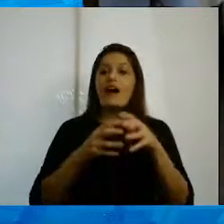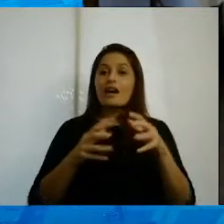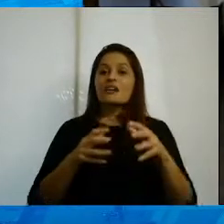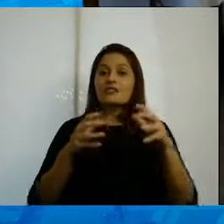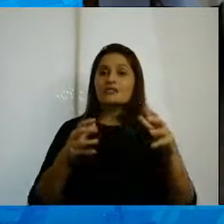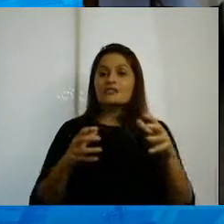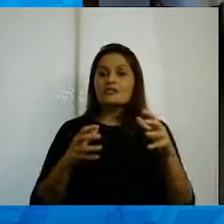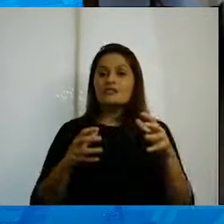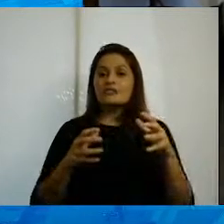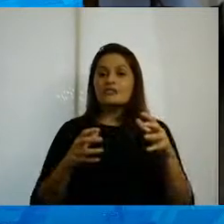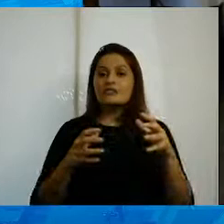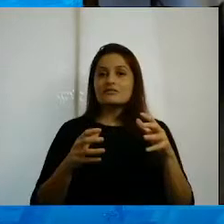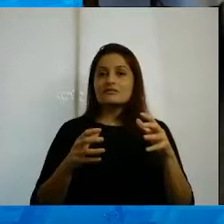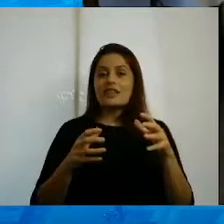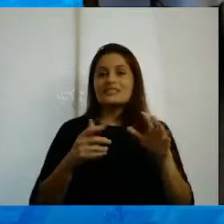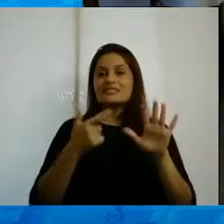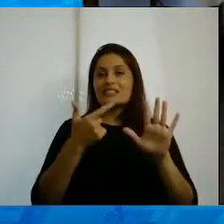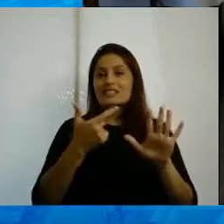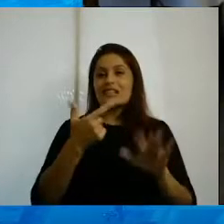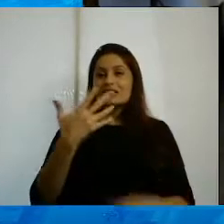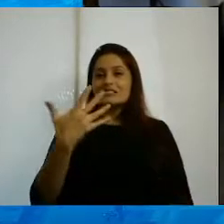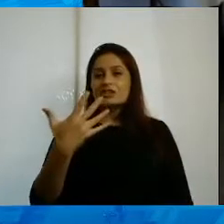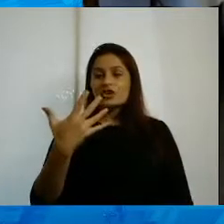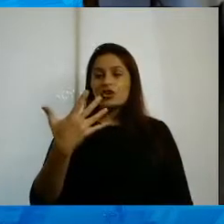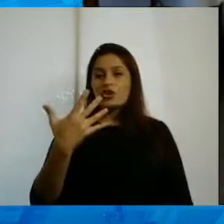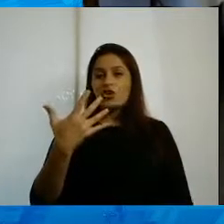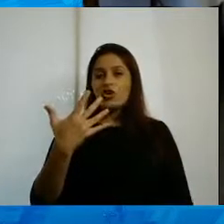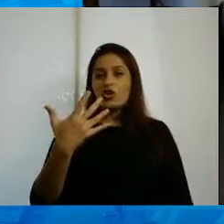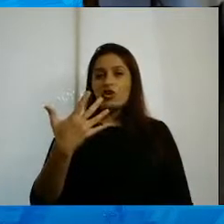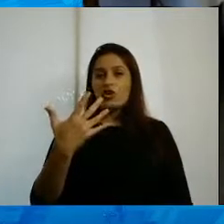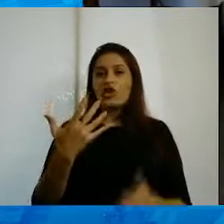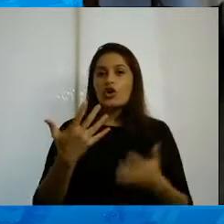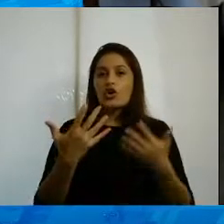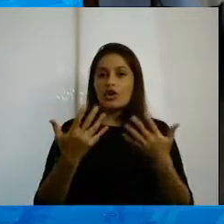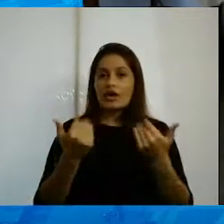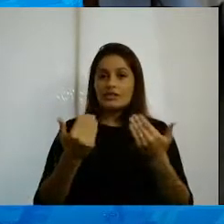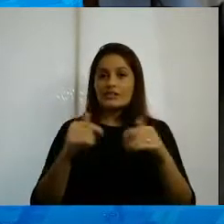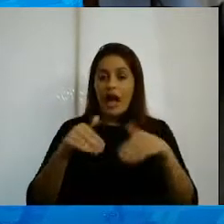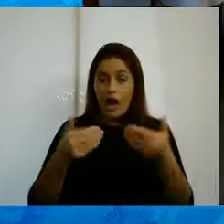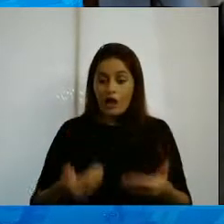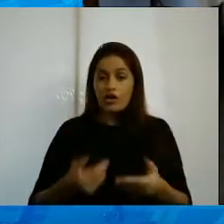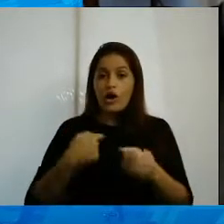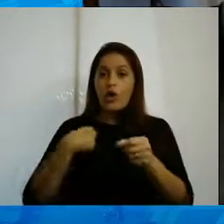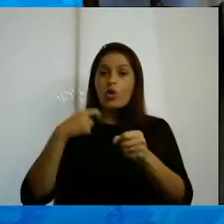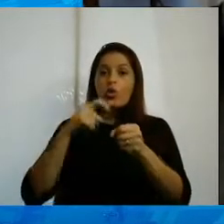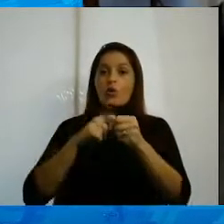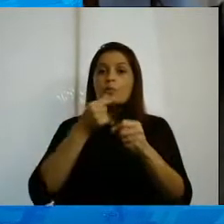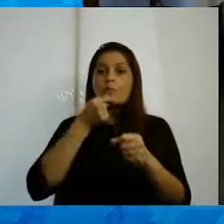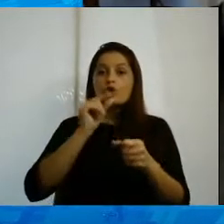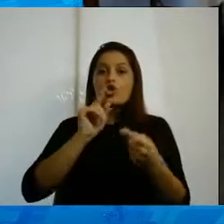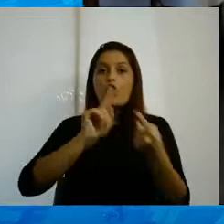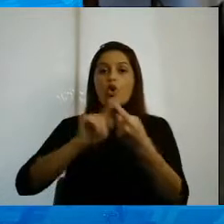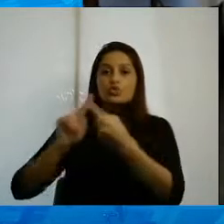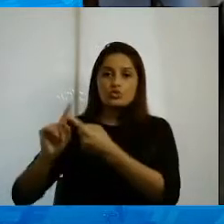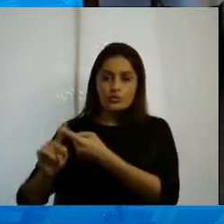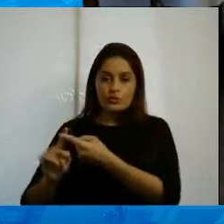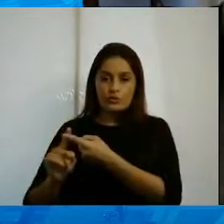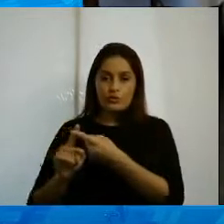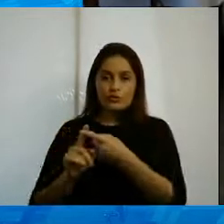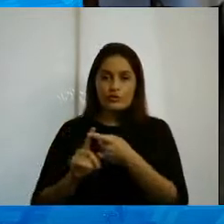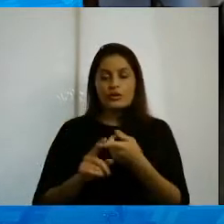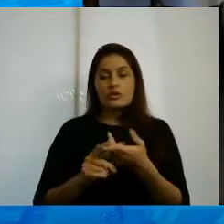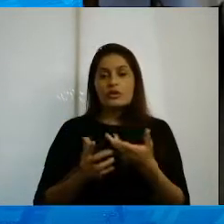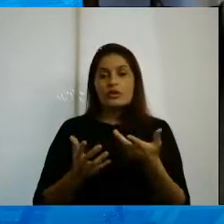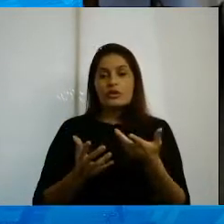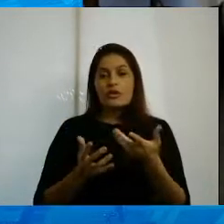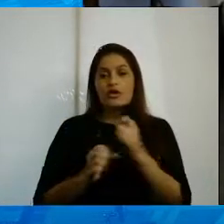al, no sé si al, son 75 puestos que están libres y que se van ahora a concursar en el corto plazo. A propósito, ¿cierto?, que